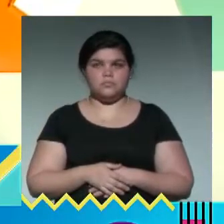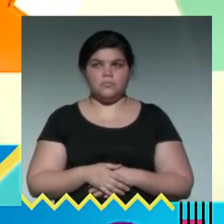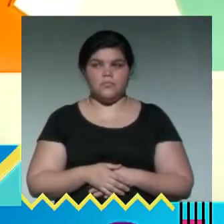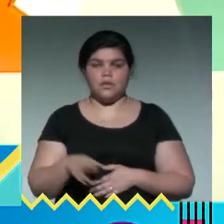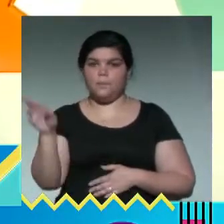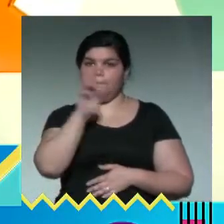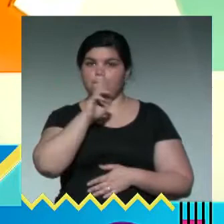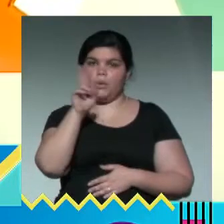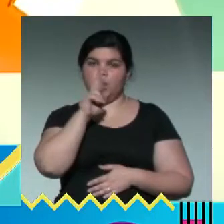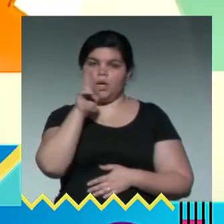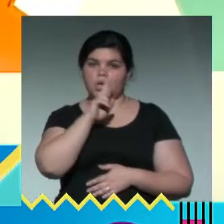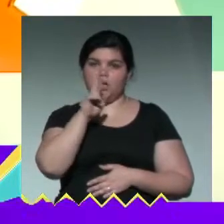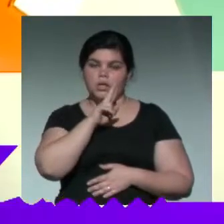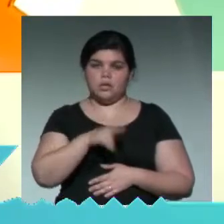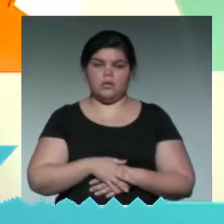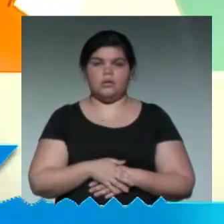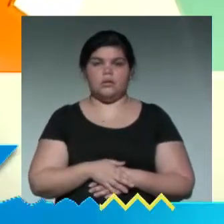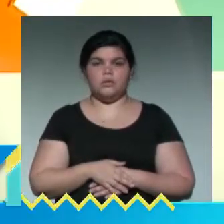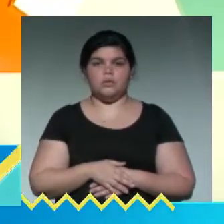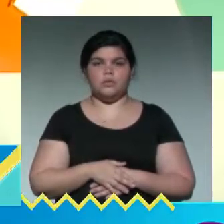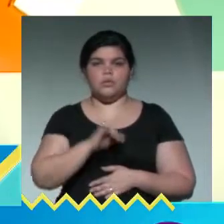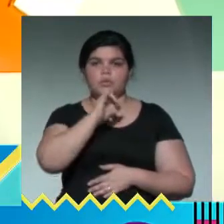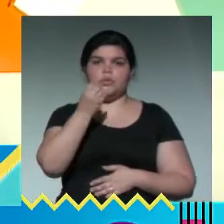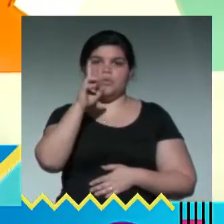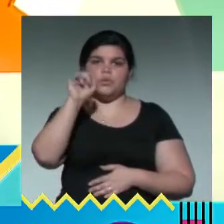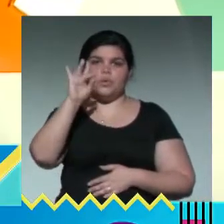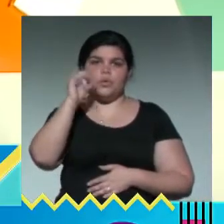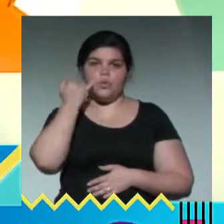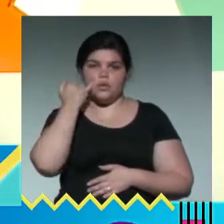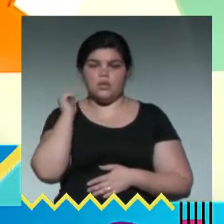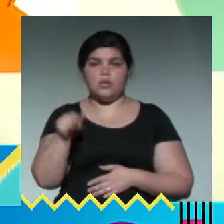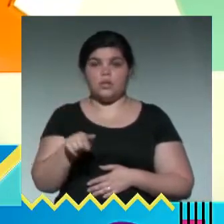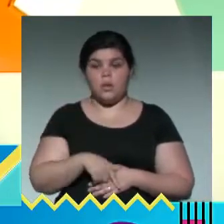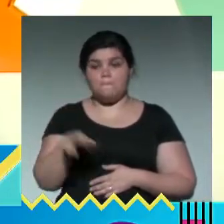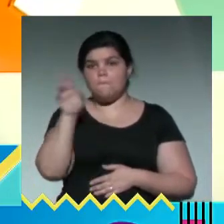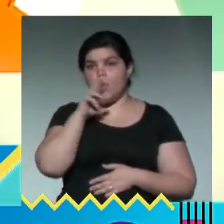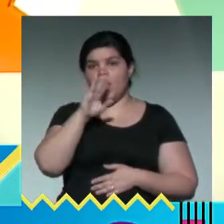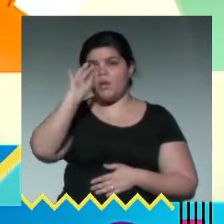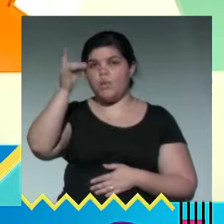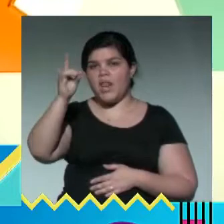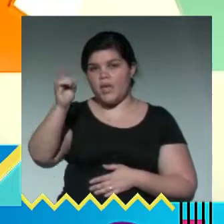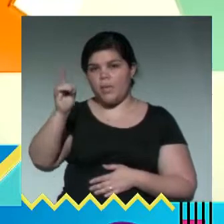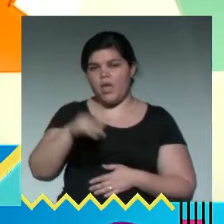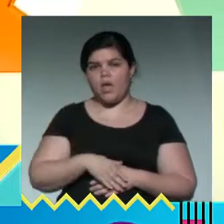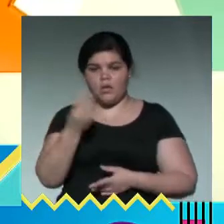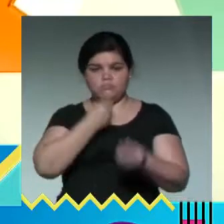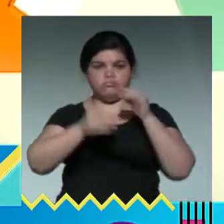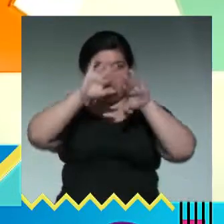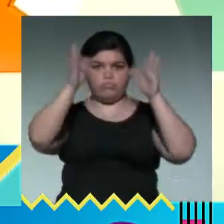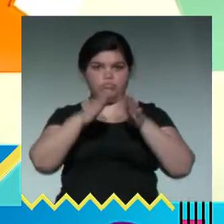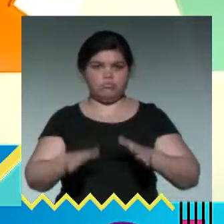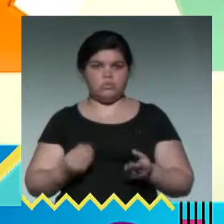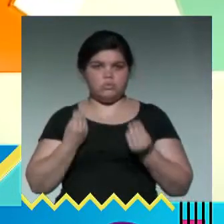heroína boliviana, Juana Zurduy. Y bueno, hubo toda una polémica y la comunidad española